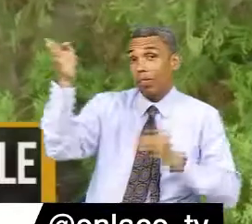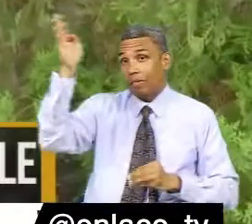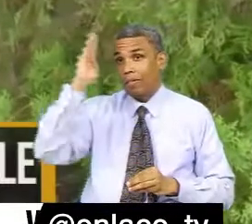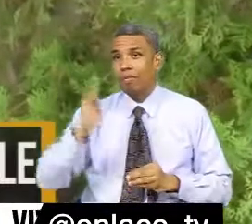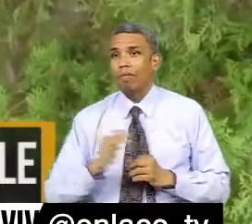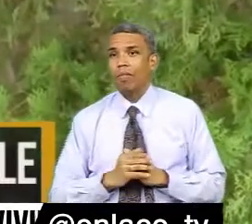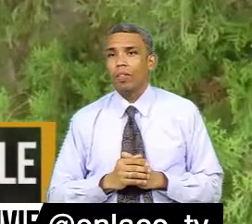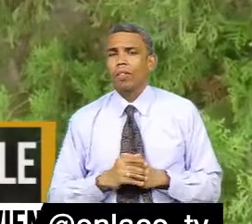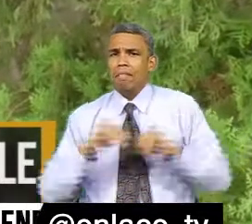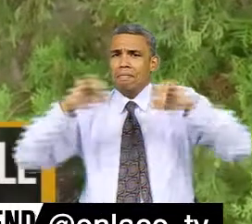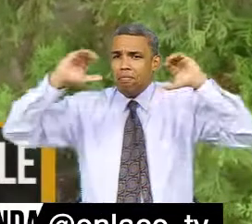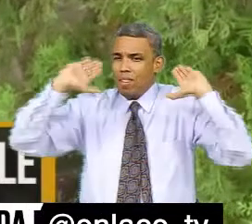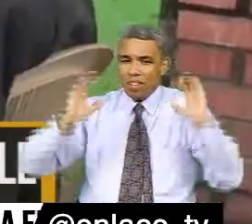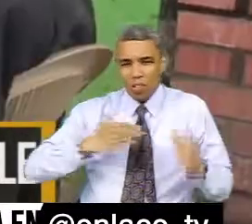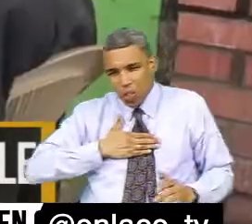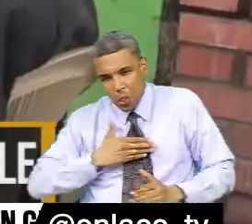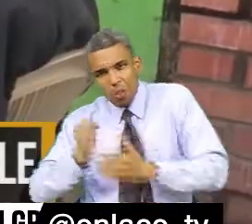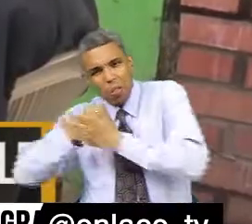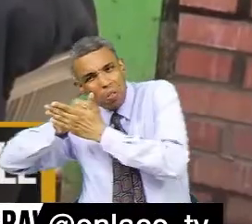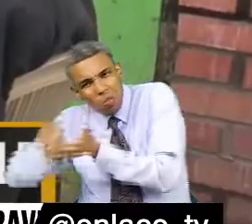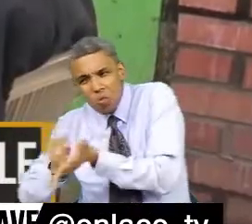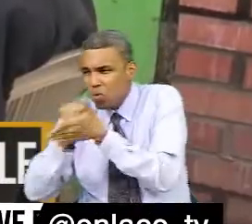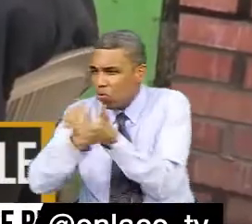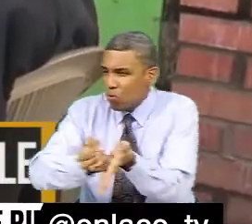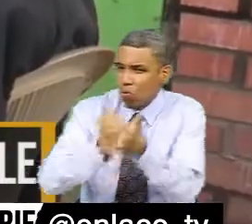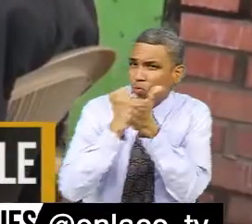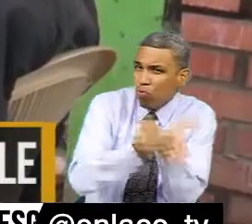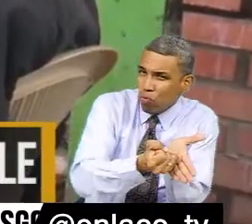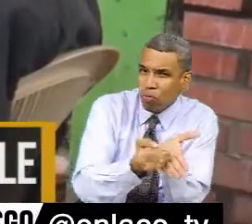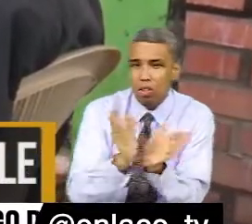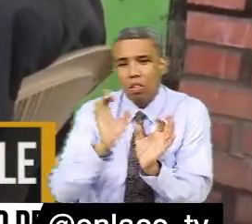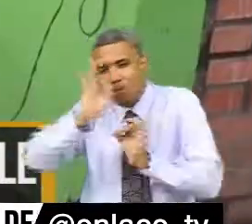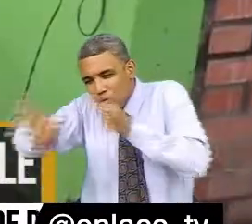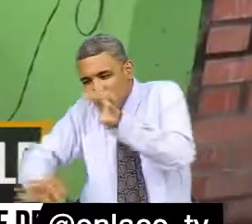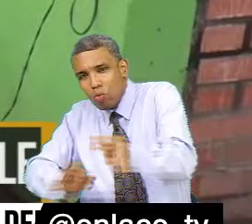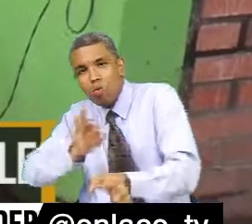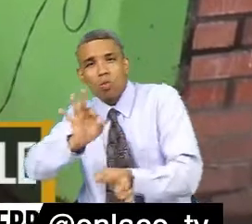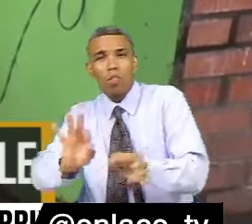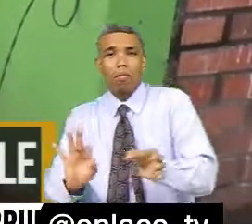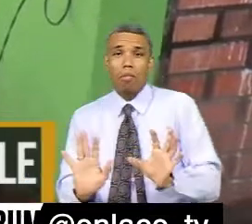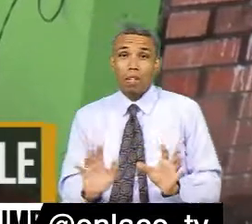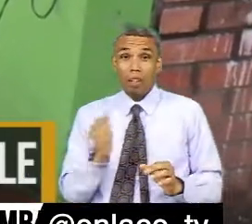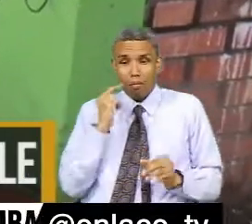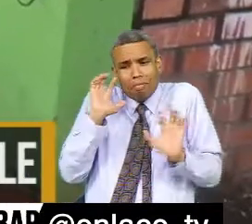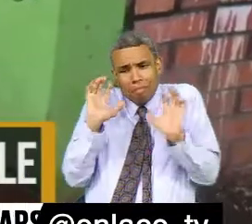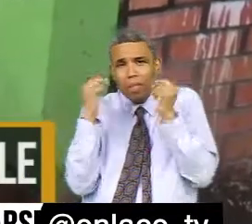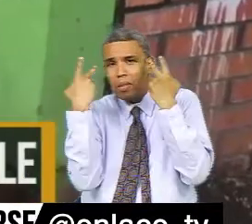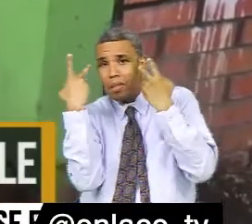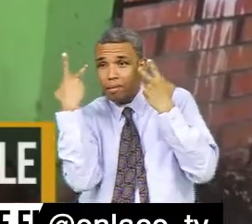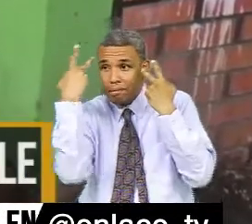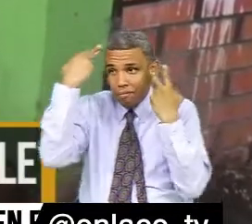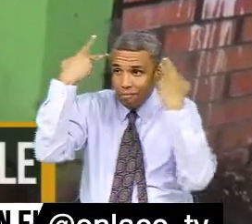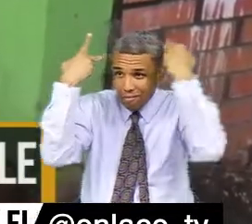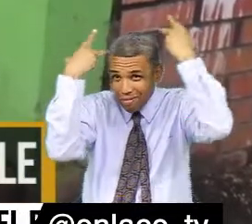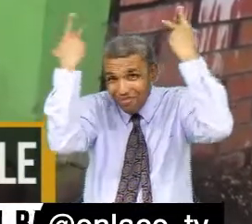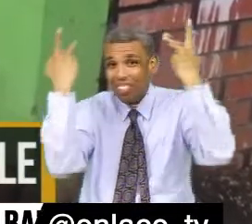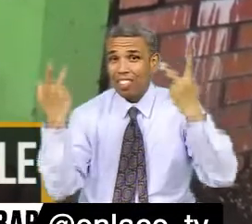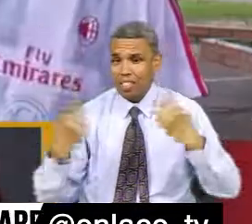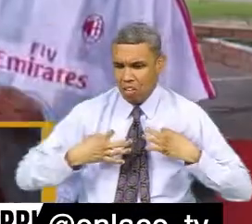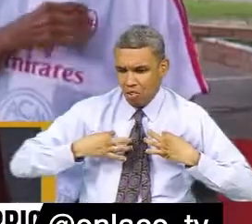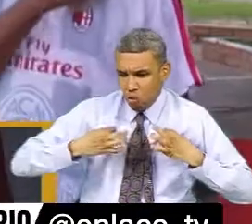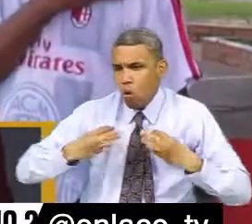ministrando porque creemos que lo más importante no es la parte posterior, externa, sino la parte interna. interna, la parte espiritual, que la persona pueda llenar